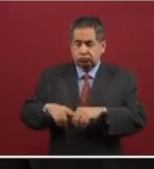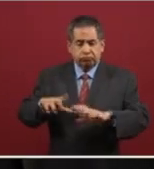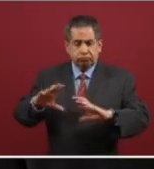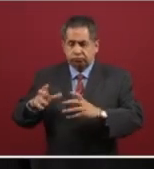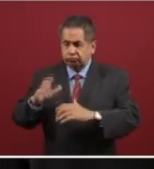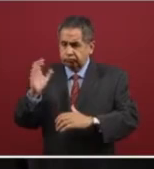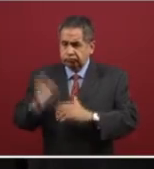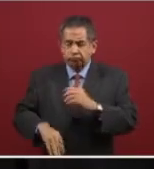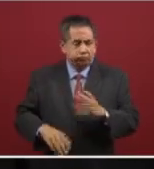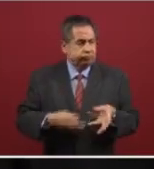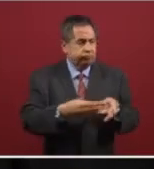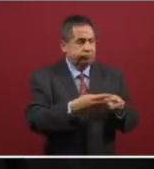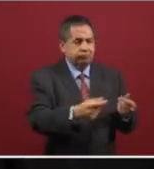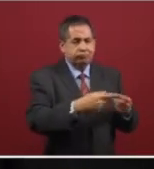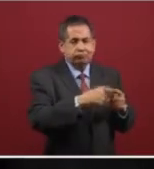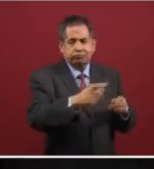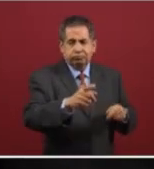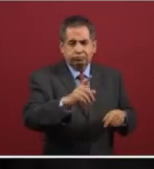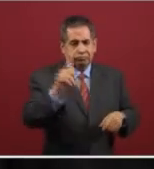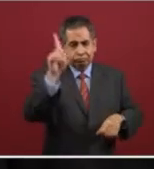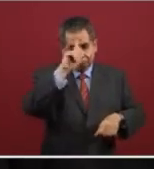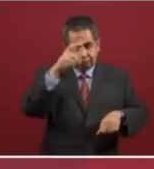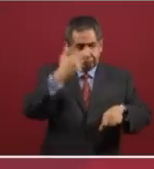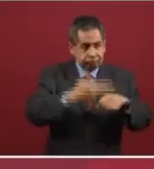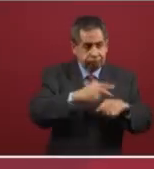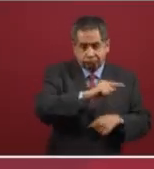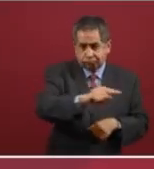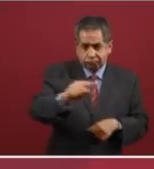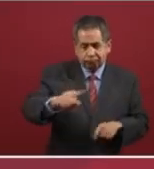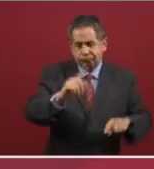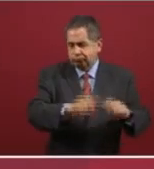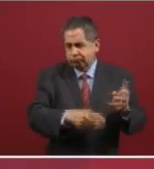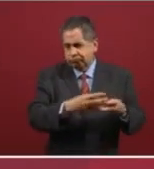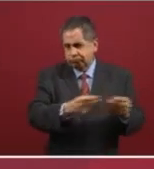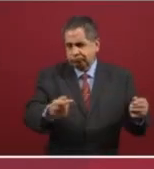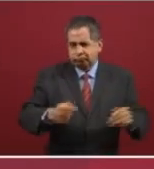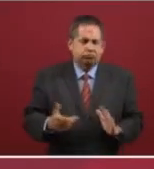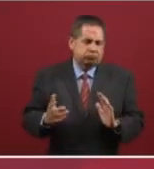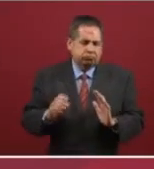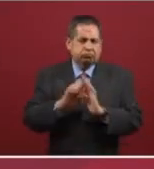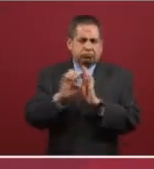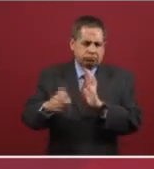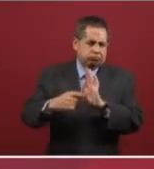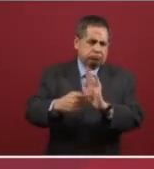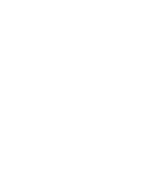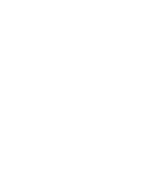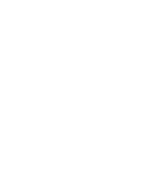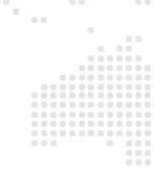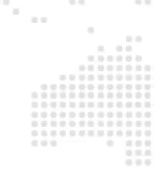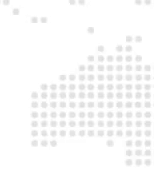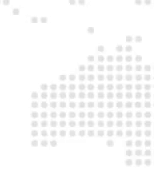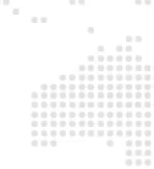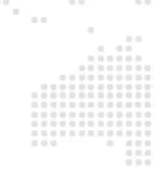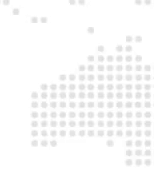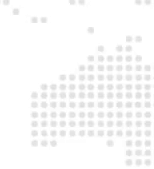Desaparece el cargo de asesor. Con información de Susana Cerezo, Notimex.